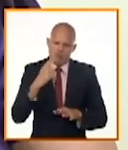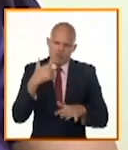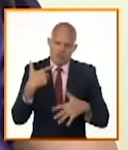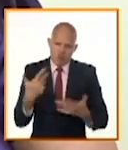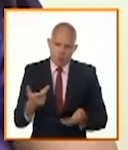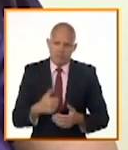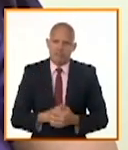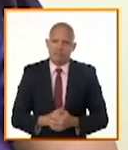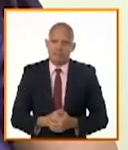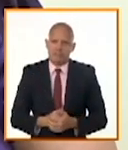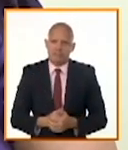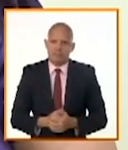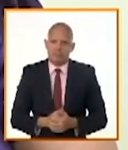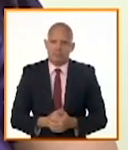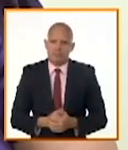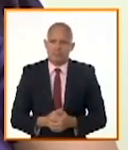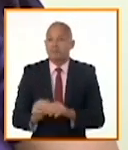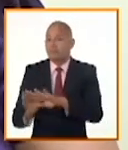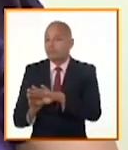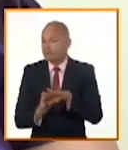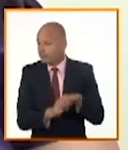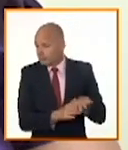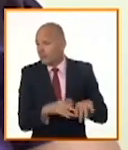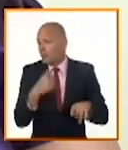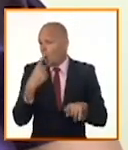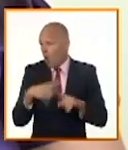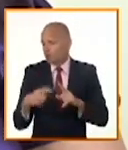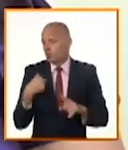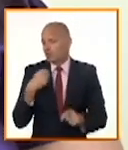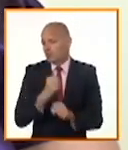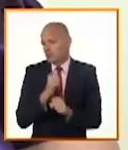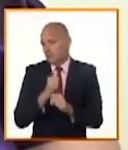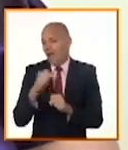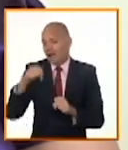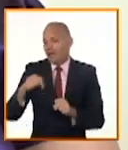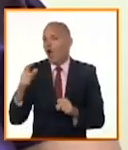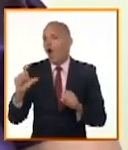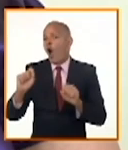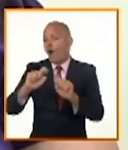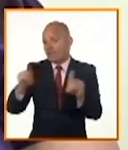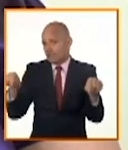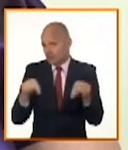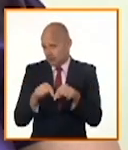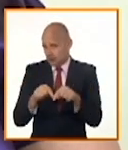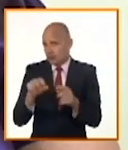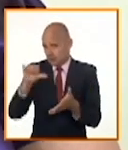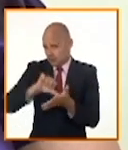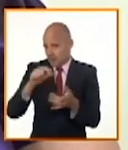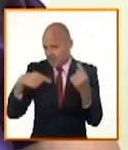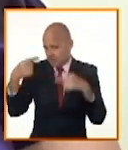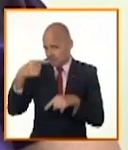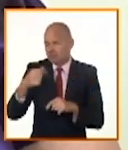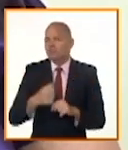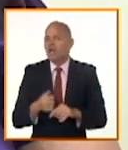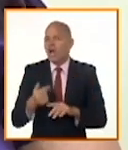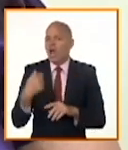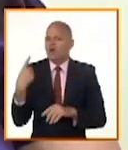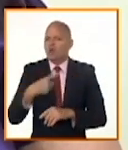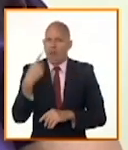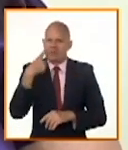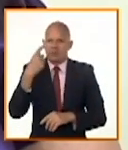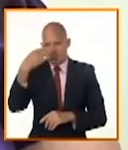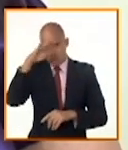ellos venden también desde aquí desde la oficina central nosotros estamos realizando un monitoreo a todas las sucursales